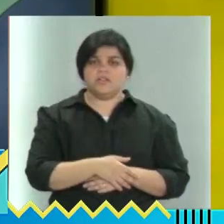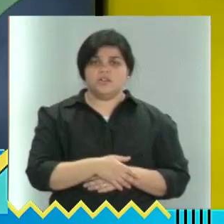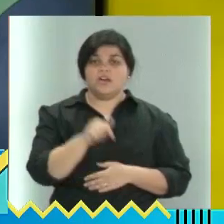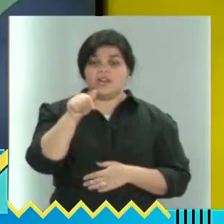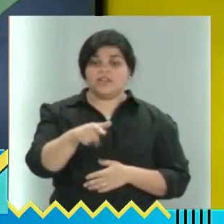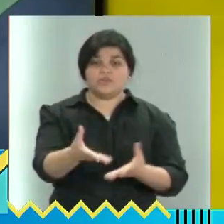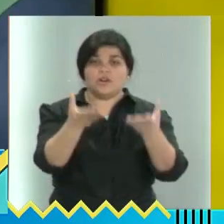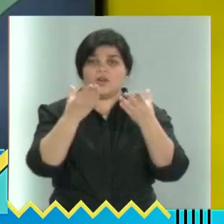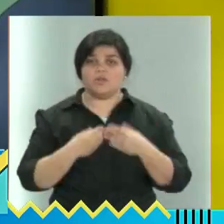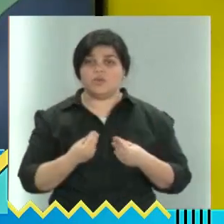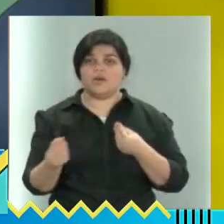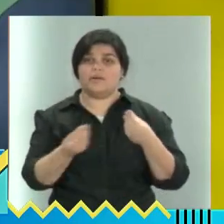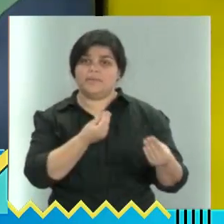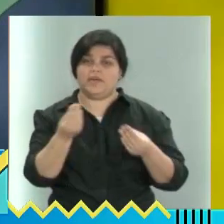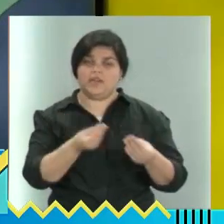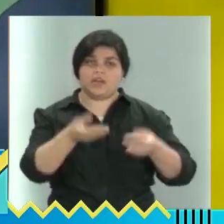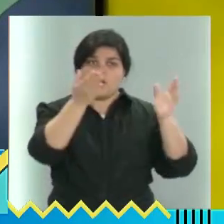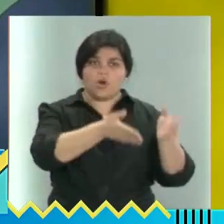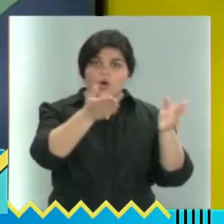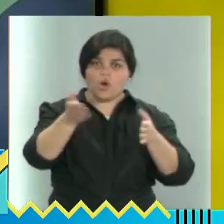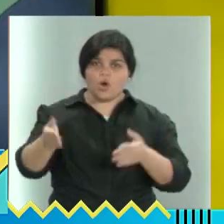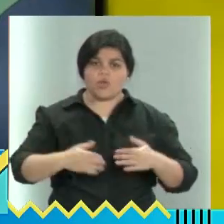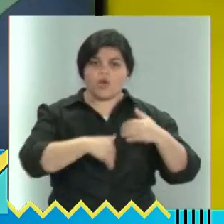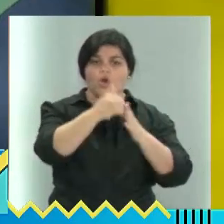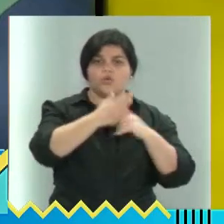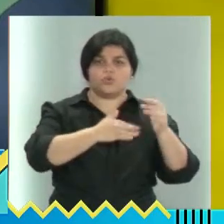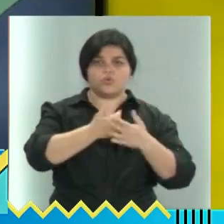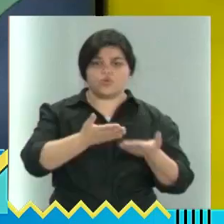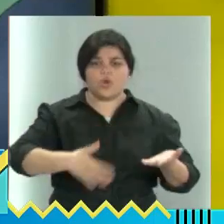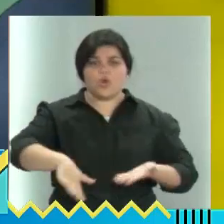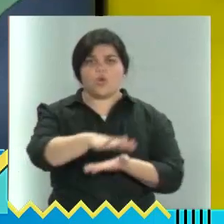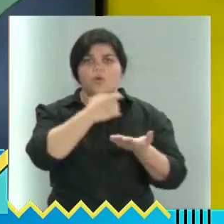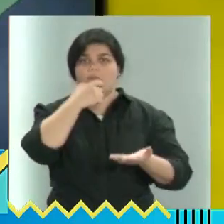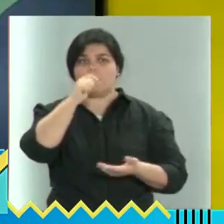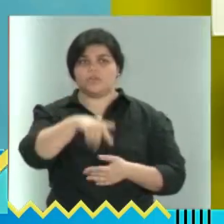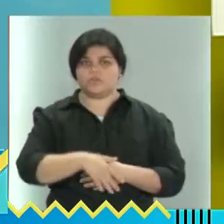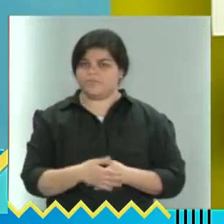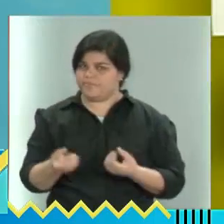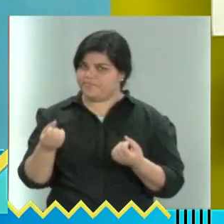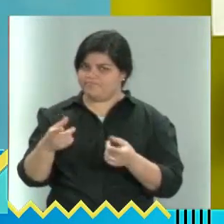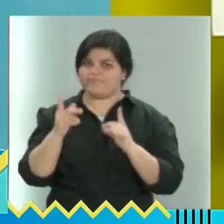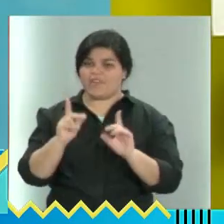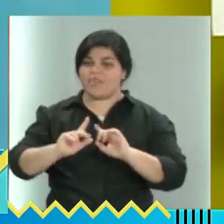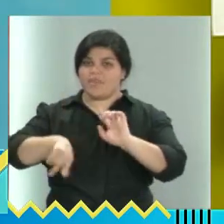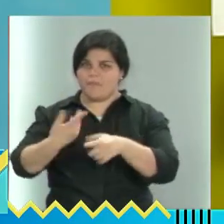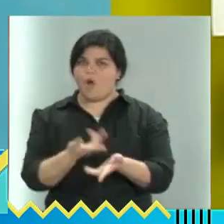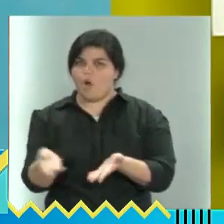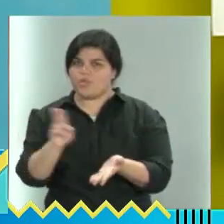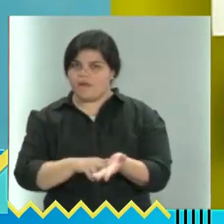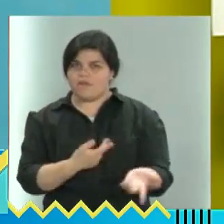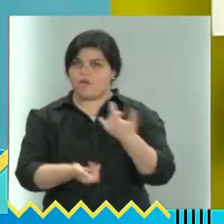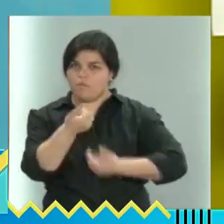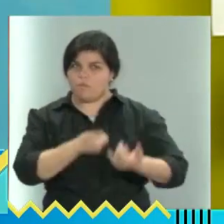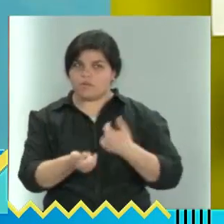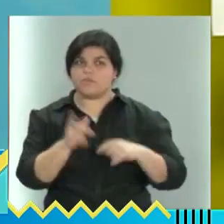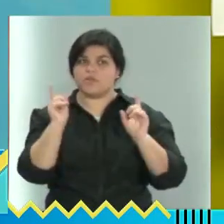ayudar al crecimiento un poco más ordenado de lo que es el Gran Mendoza. Prometo volver ahí a ese tema, pero no quiero dejar pasar esto de los